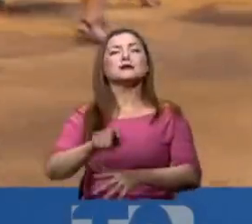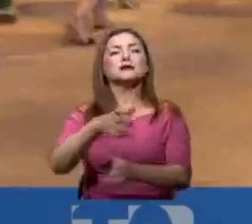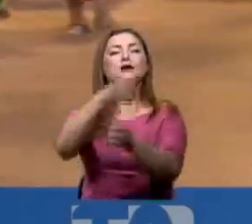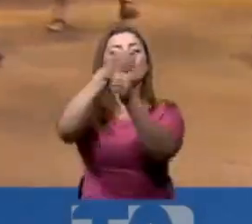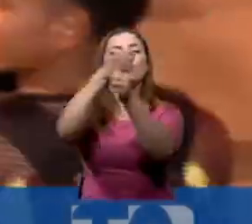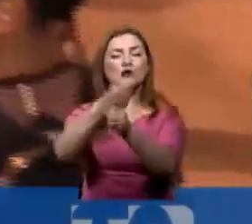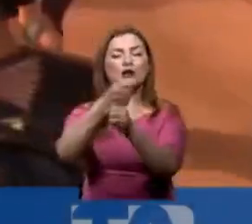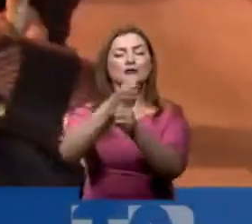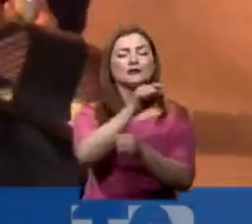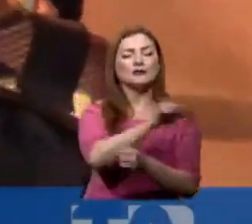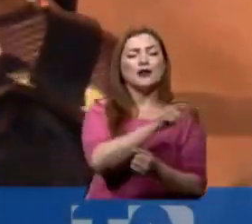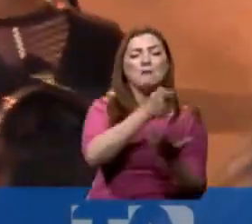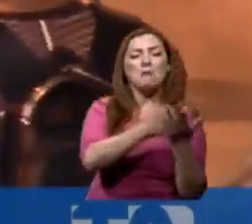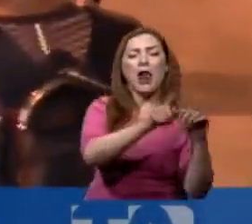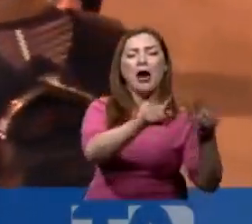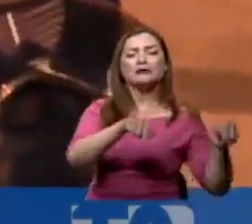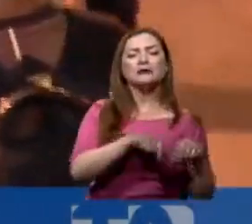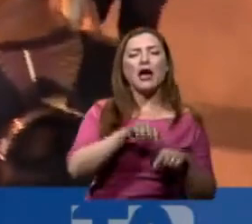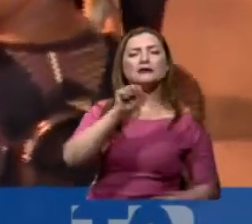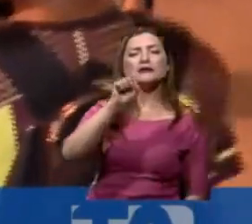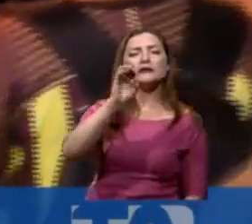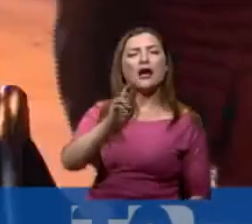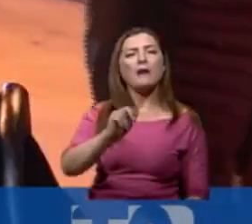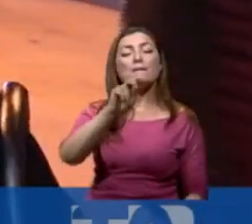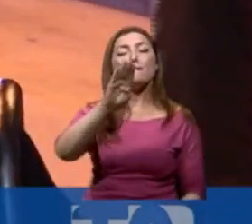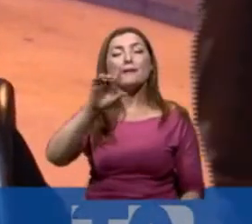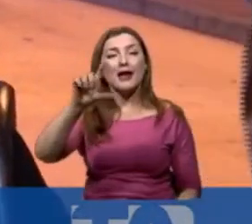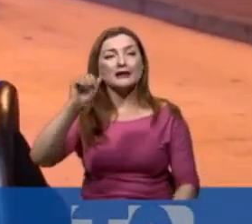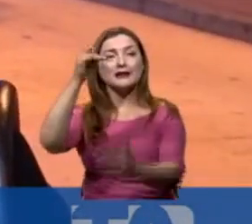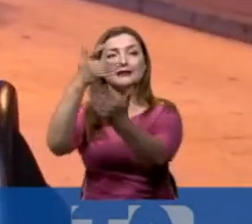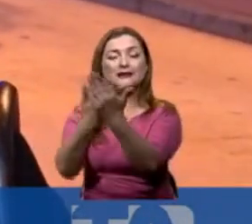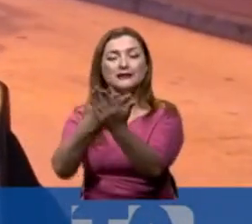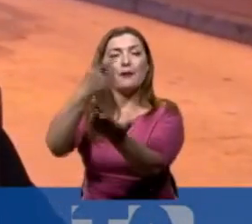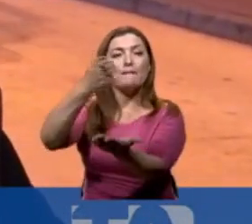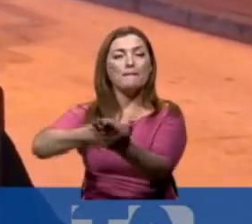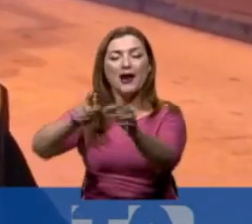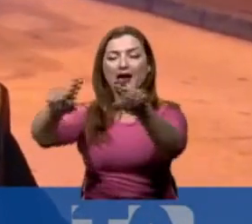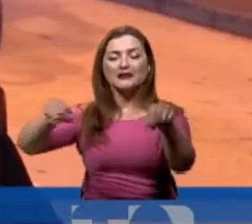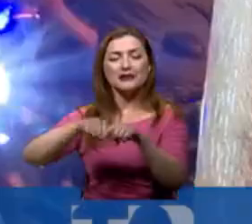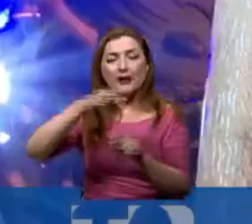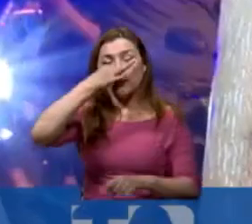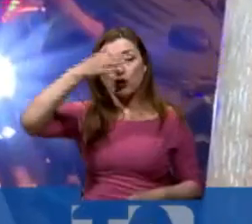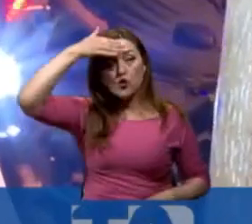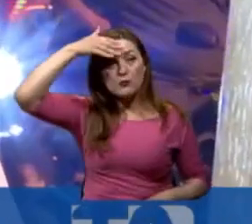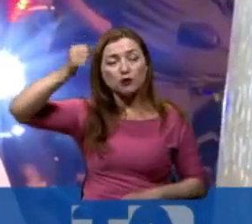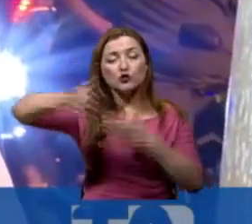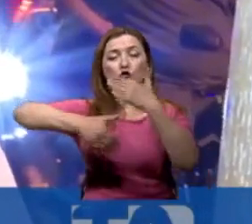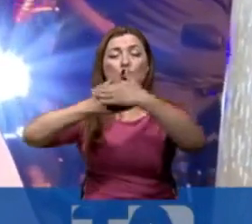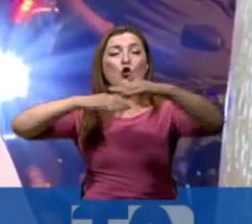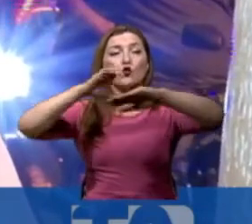de San Blas y llegó hasta la Plaza de Santo Domingo. Porque necesitamos seguridad en todo el país. La